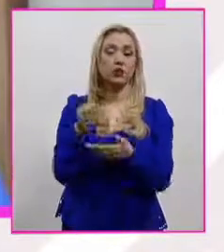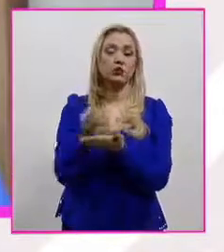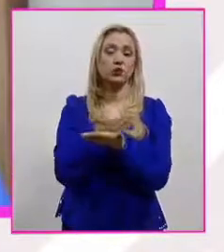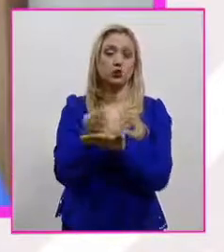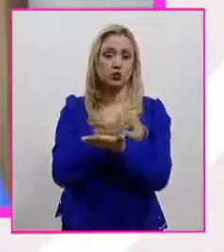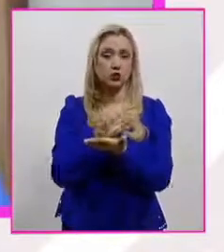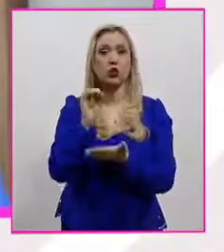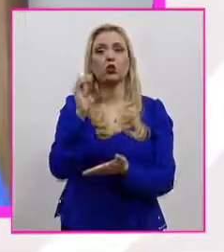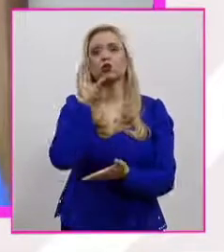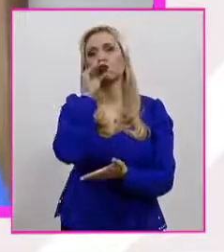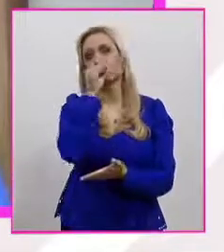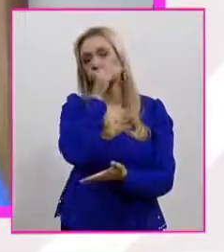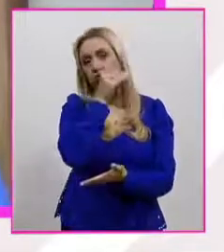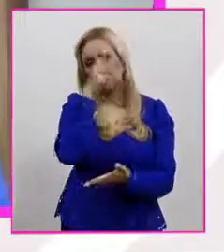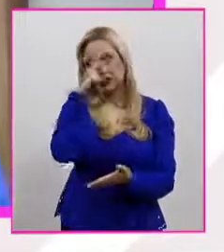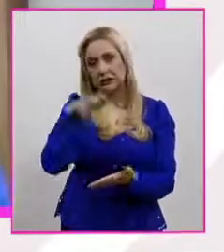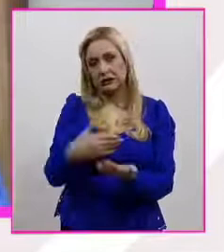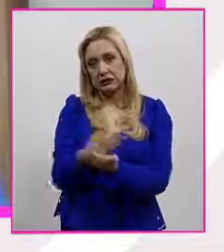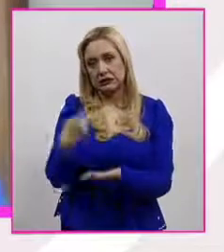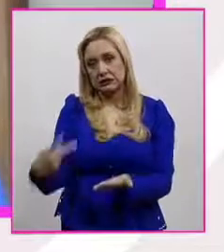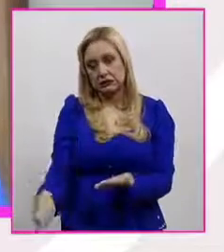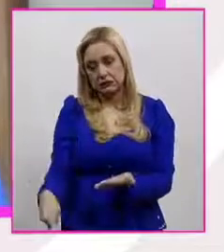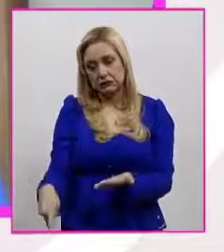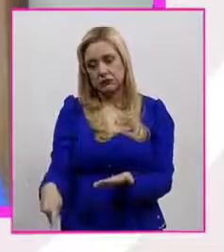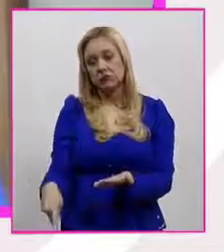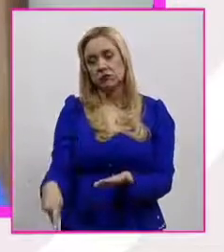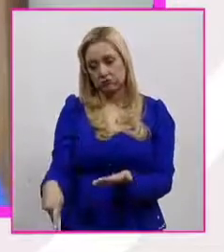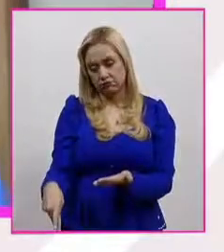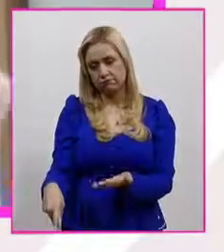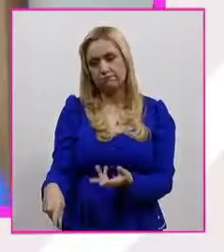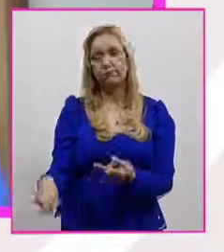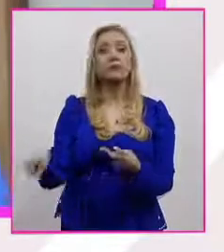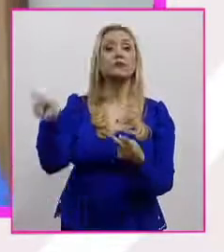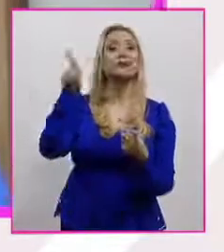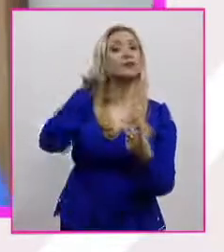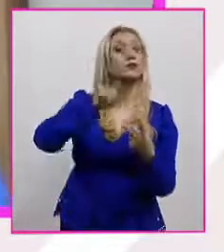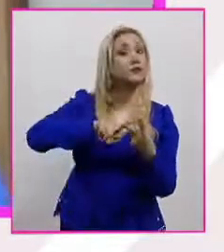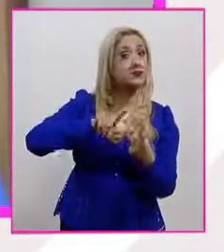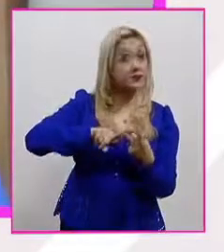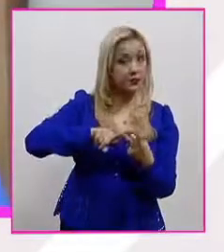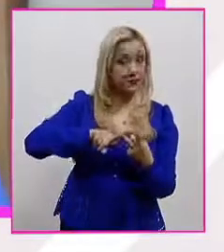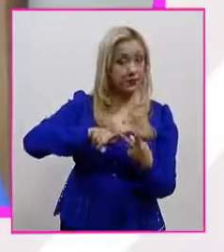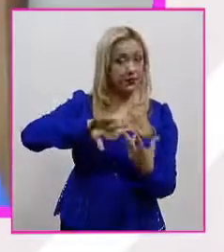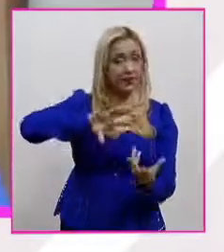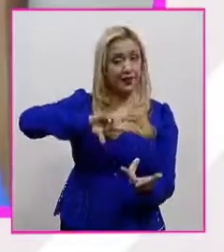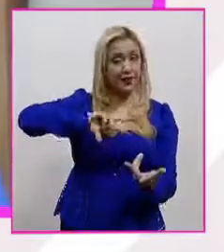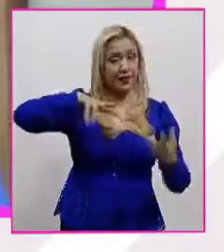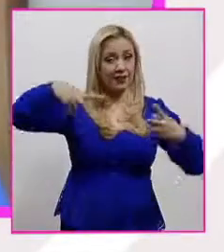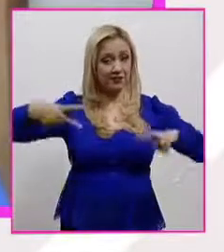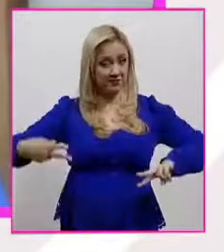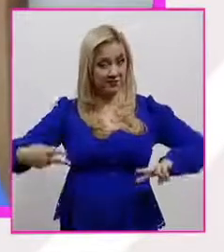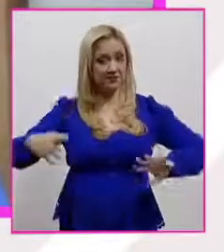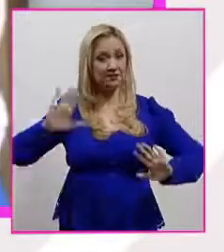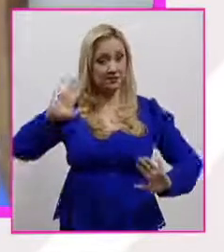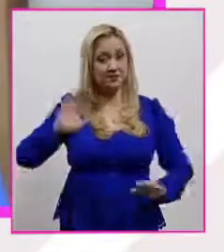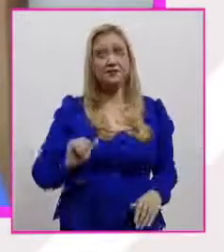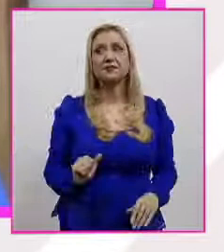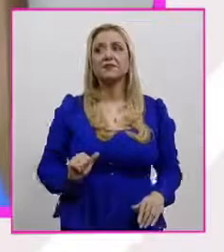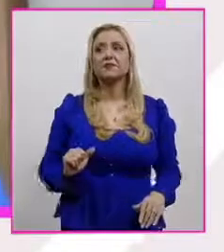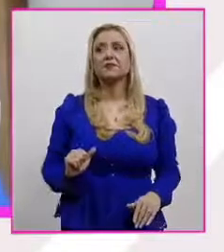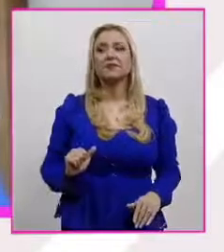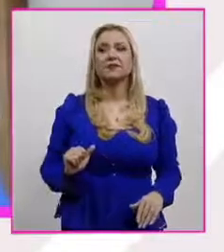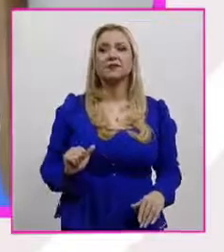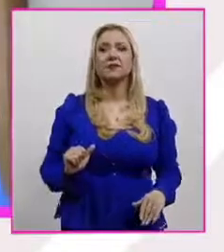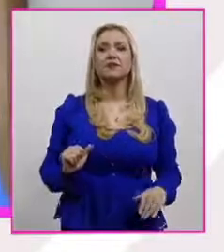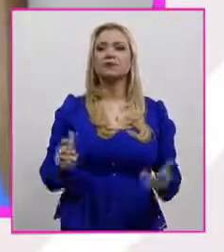oscuros que de tonos de piel más claros. En cambio, en las actividades en donde, digamos, que ahora se conoce como